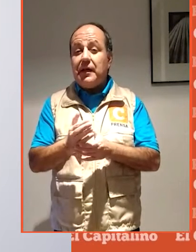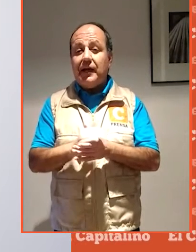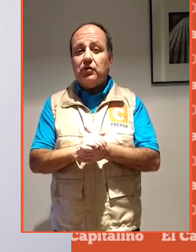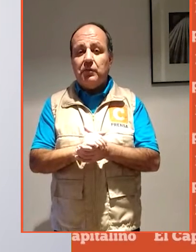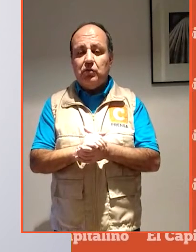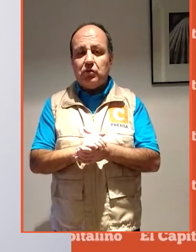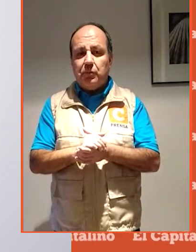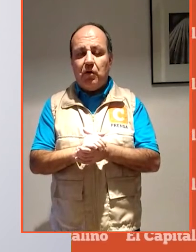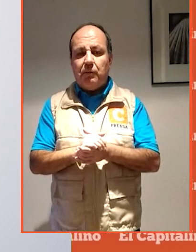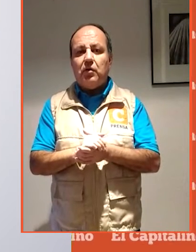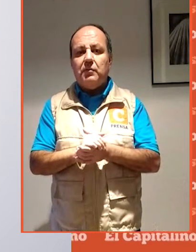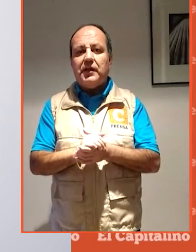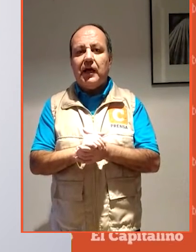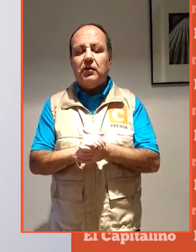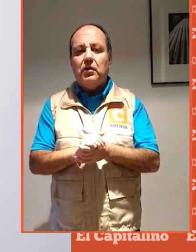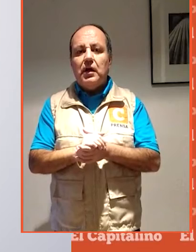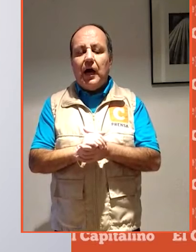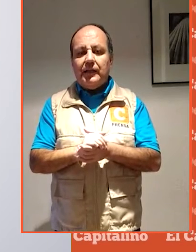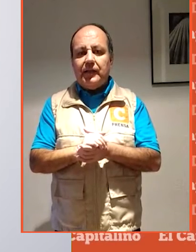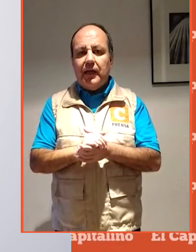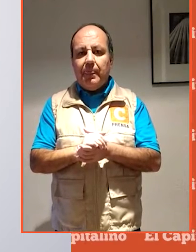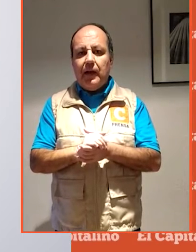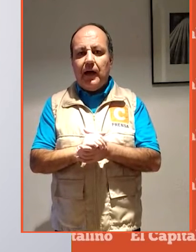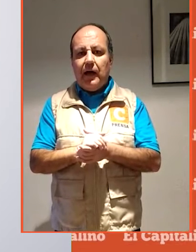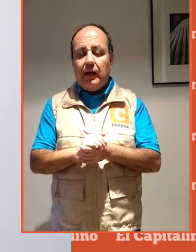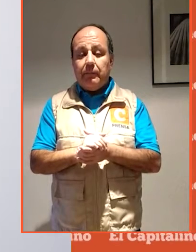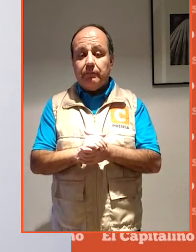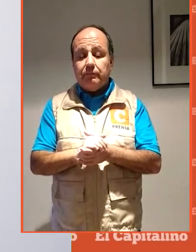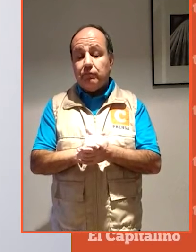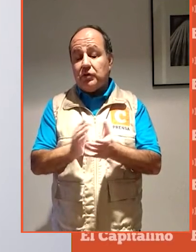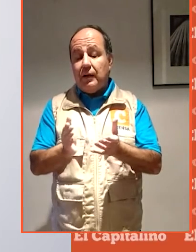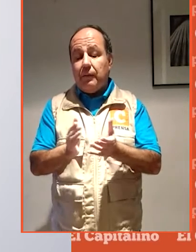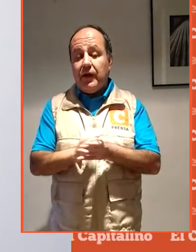Murcia. Se viene ganando minutos poco a poco el mexicano ante